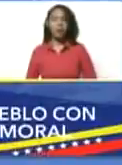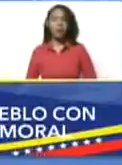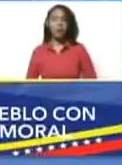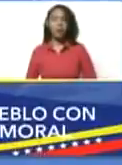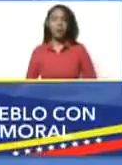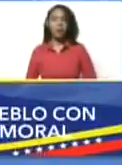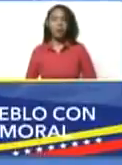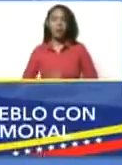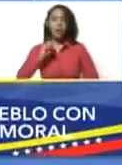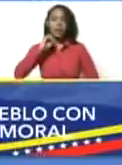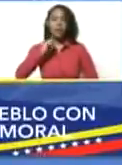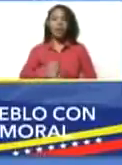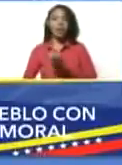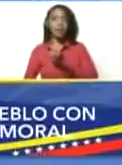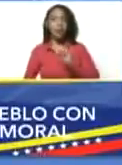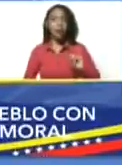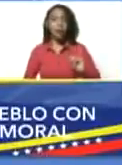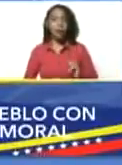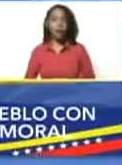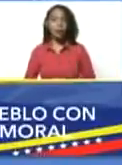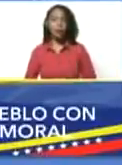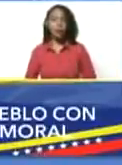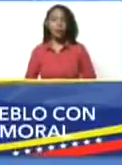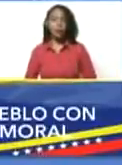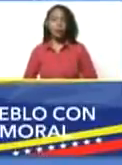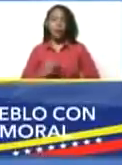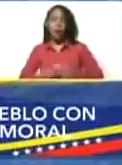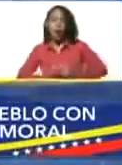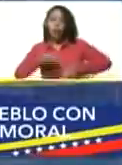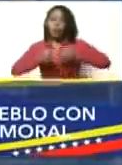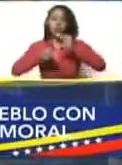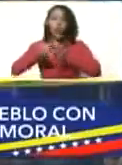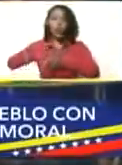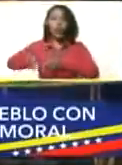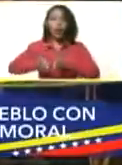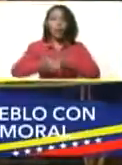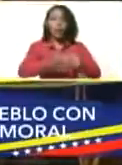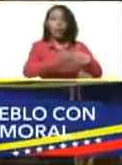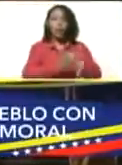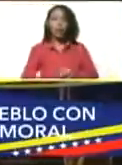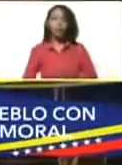de la izquierda que construyó caminos,